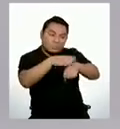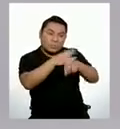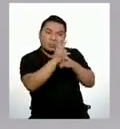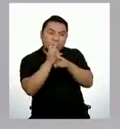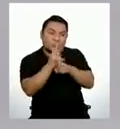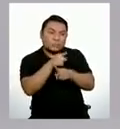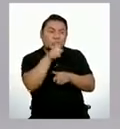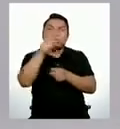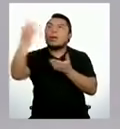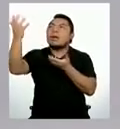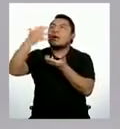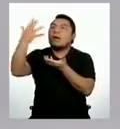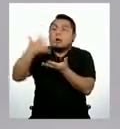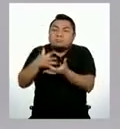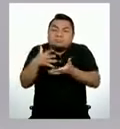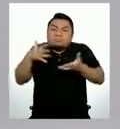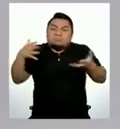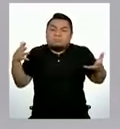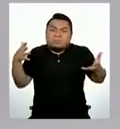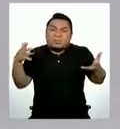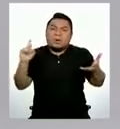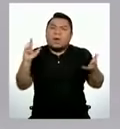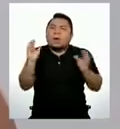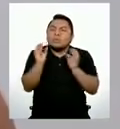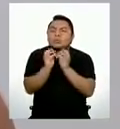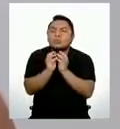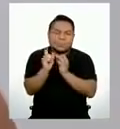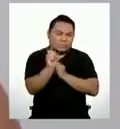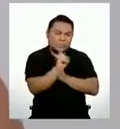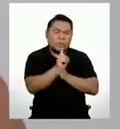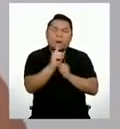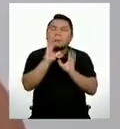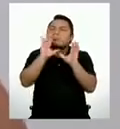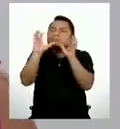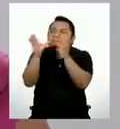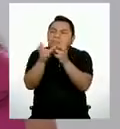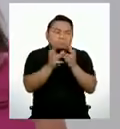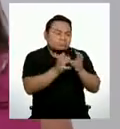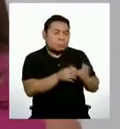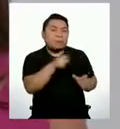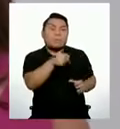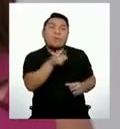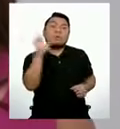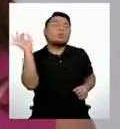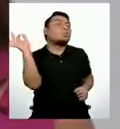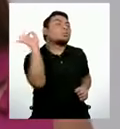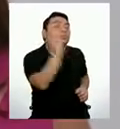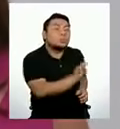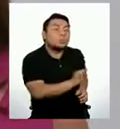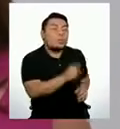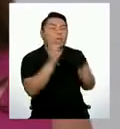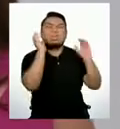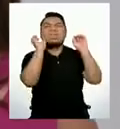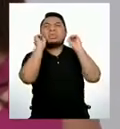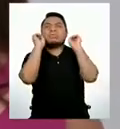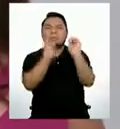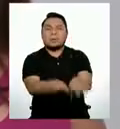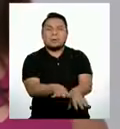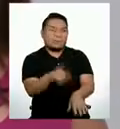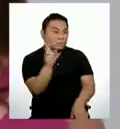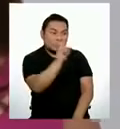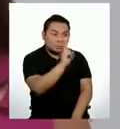No cojas más, ni tampoco menos. Y nunca, pero nunca desperdicies.